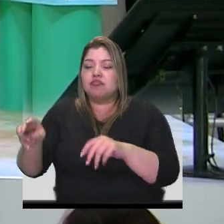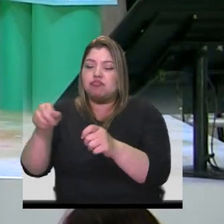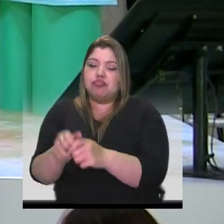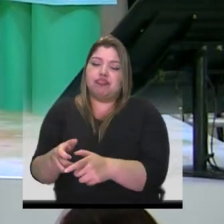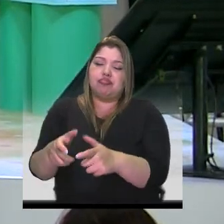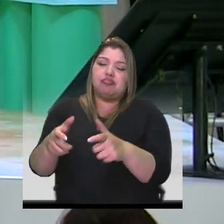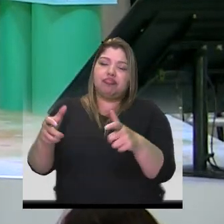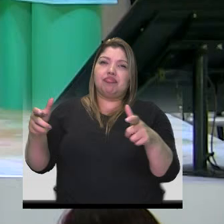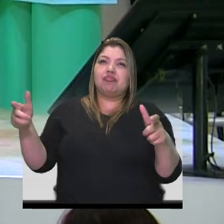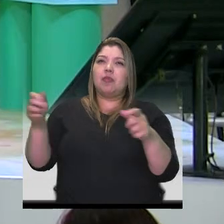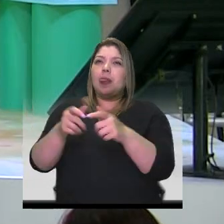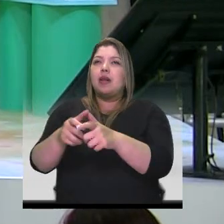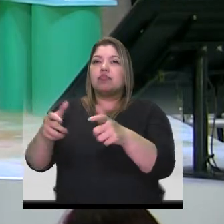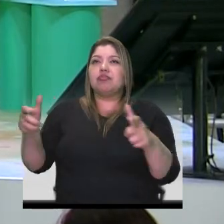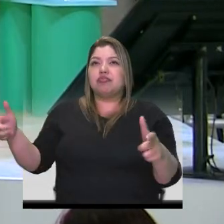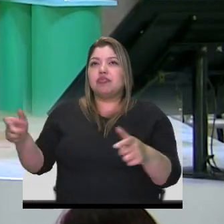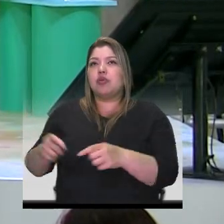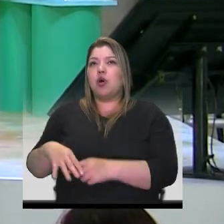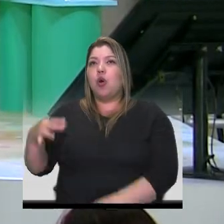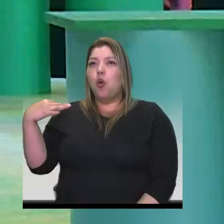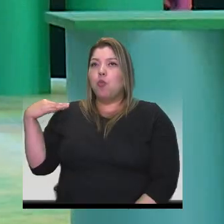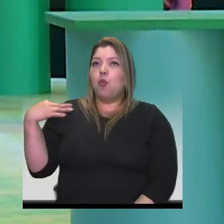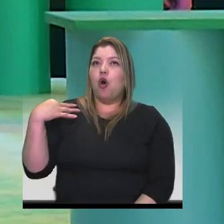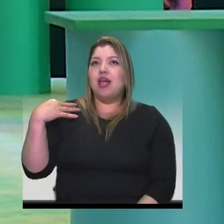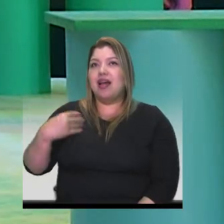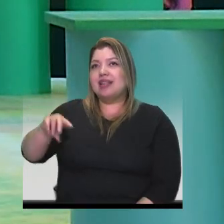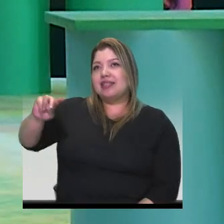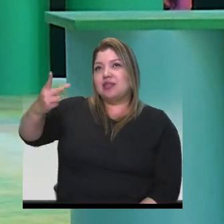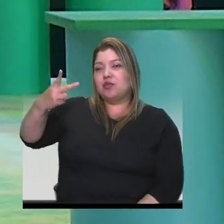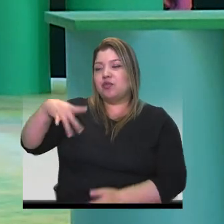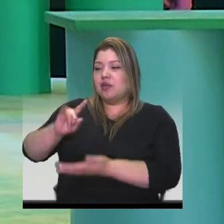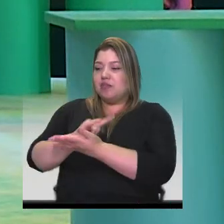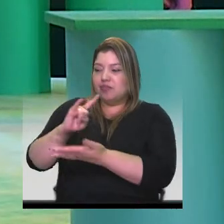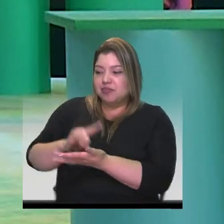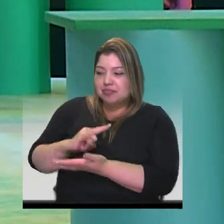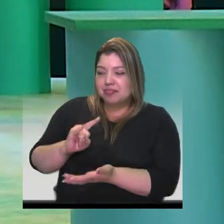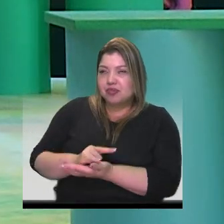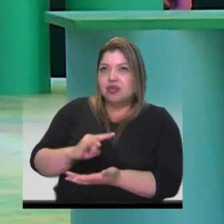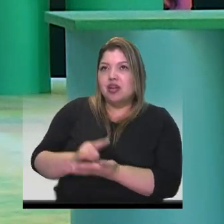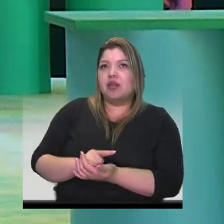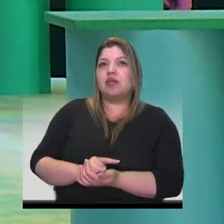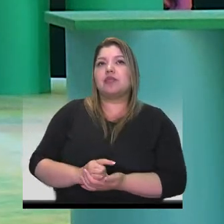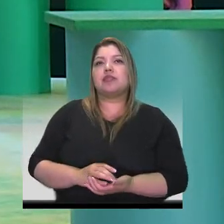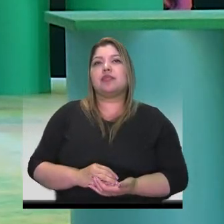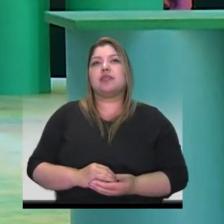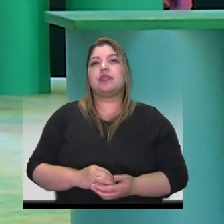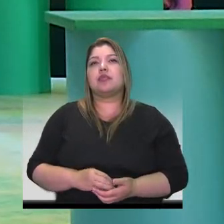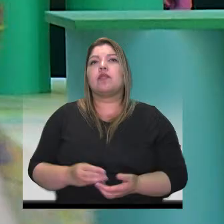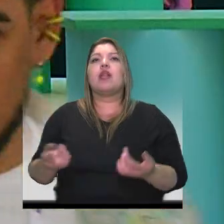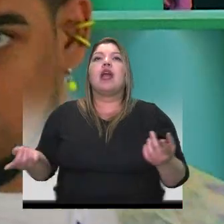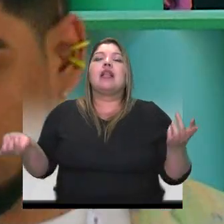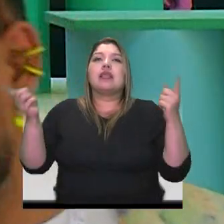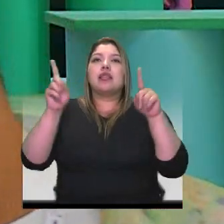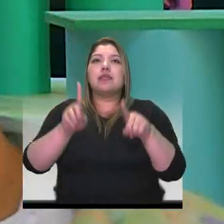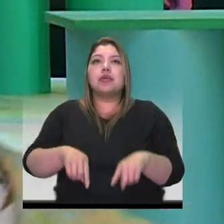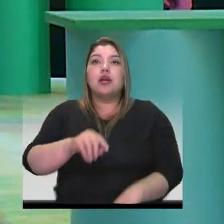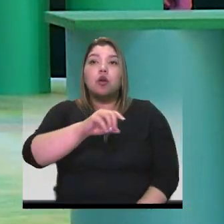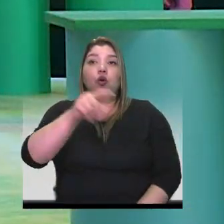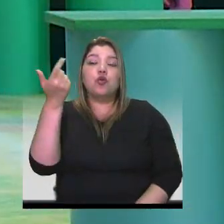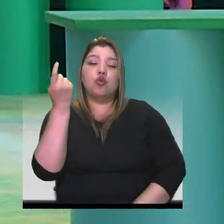uno, de la moda de segunda mano, que tú acabas de hablar de esto, pero también están apareciendo unos